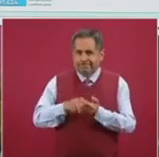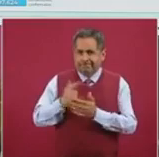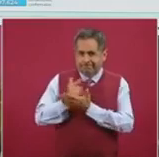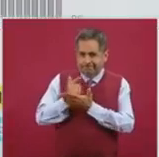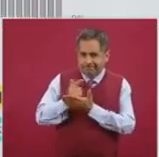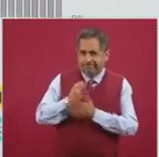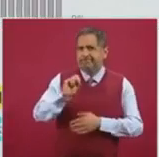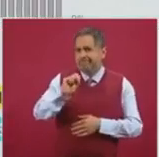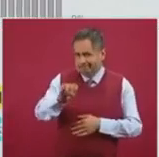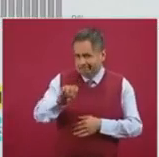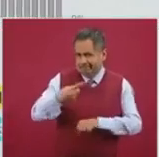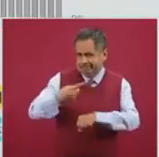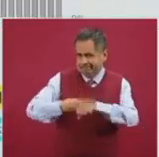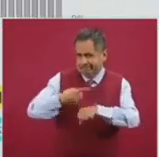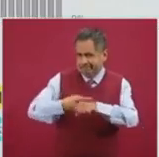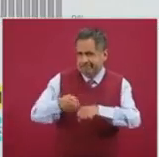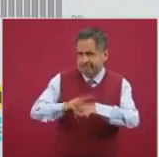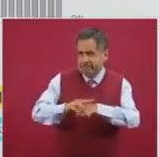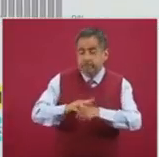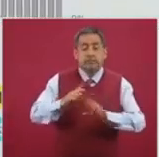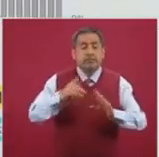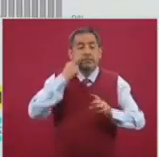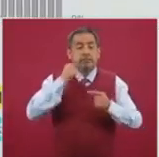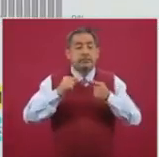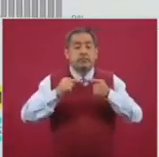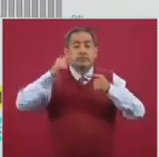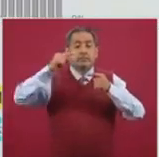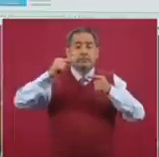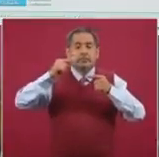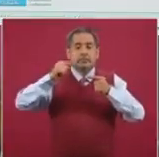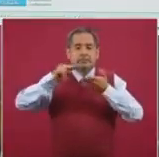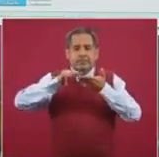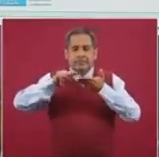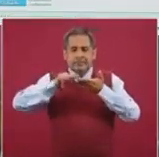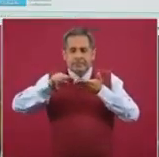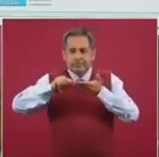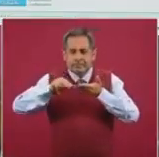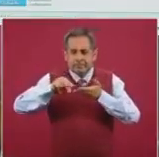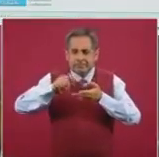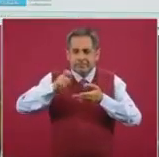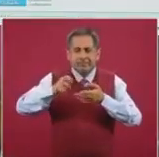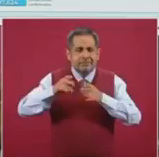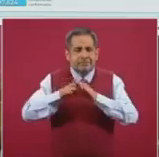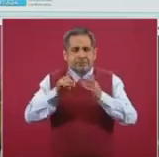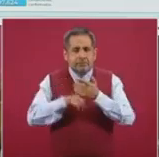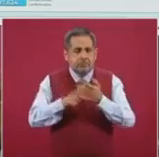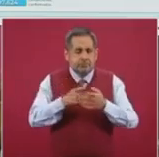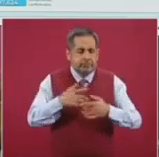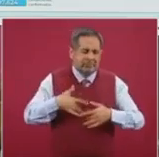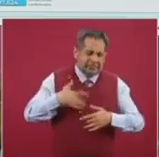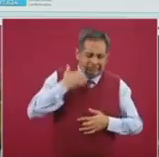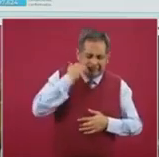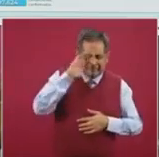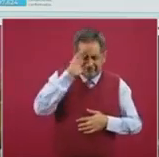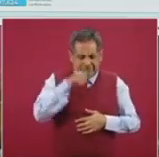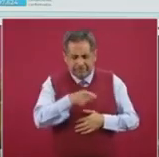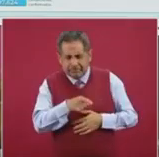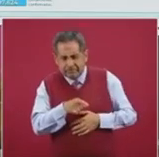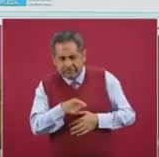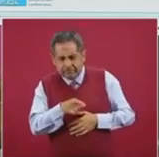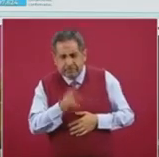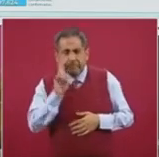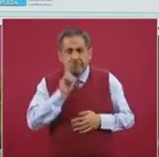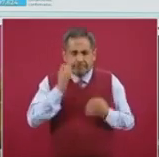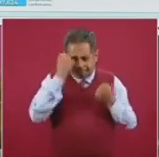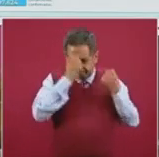positivos, y en medio este color gris y el color negro son personas a quienes, teniendo los síntomas de COVID, se